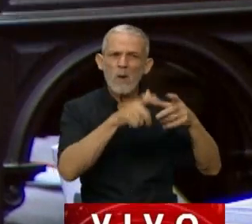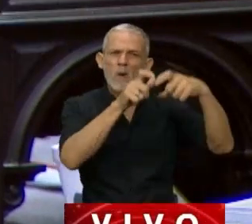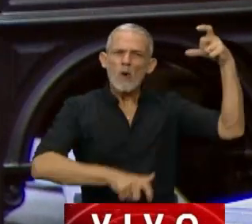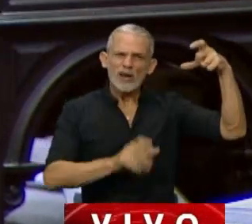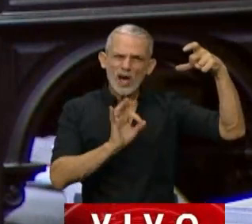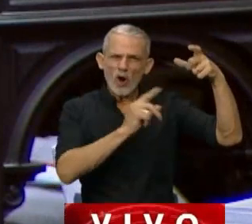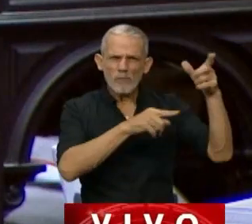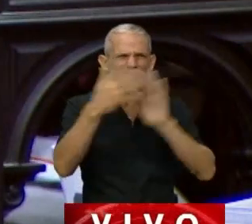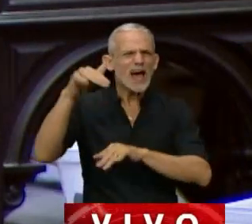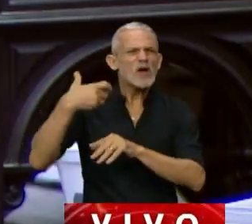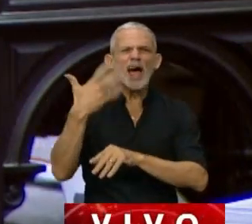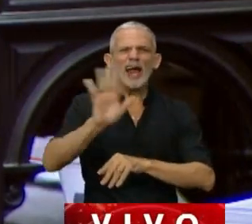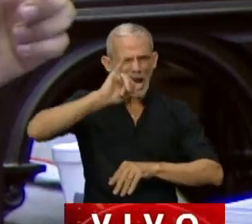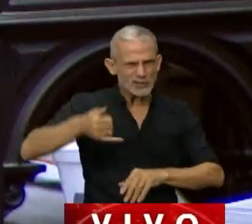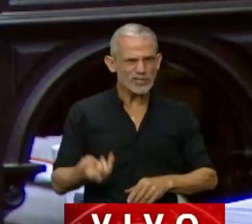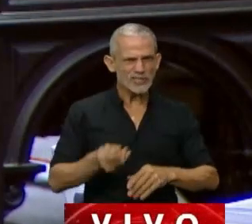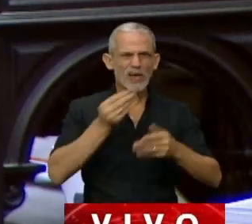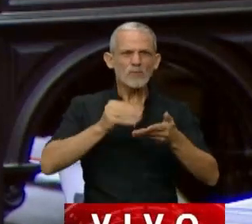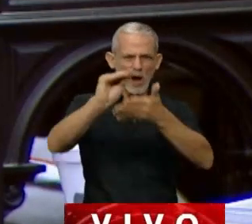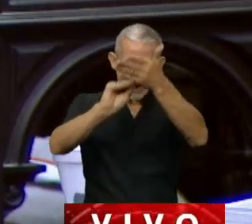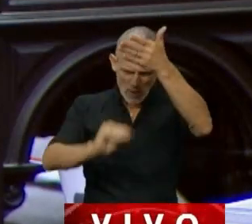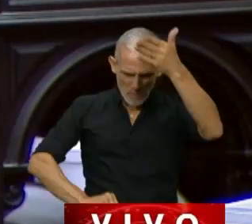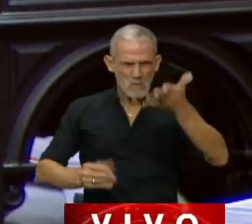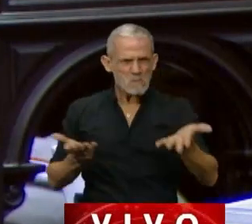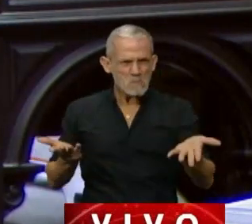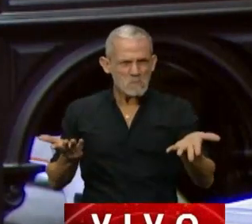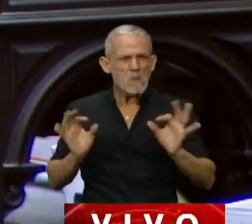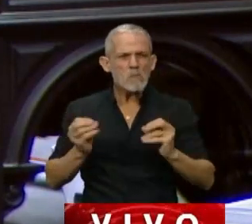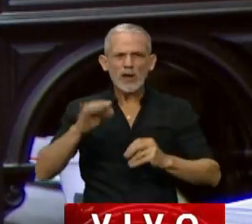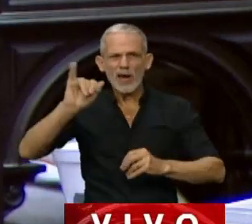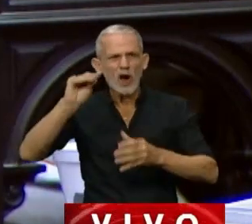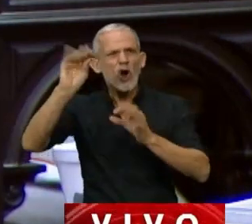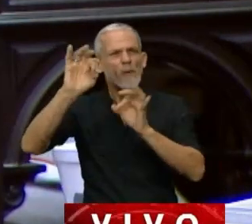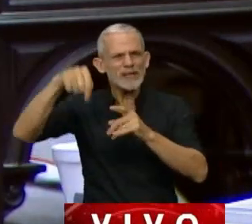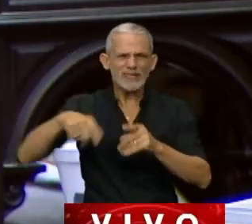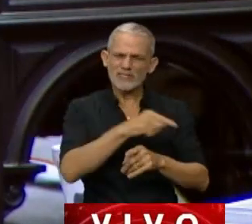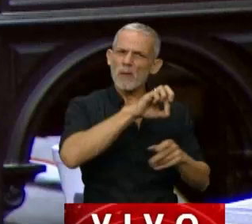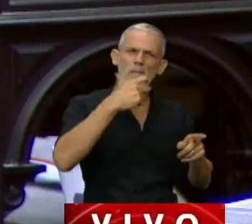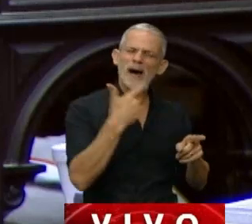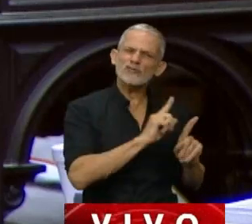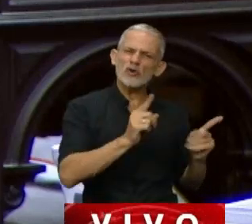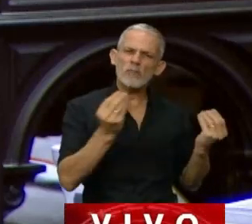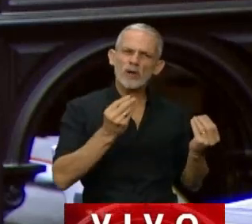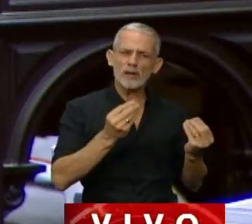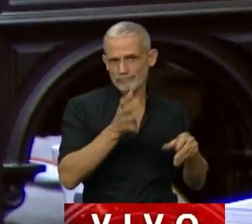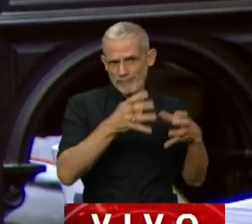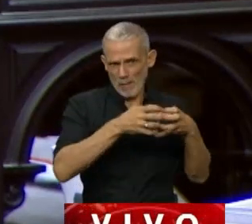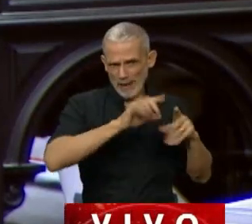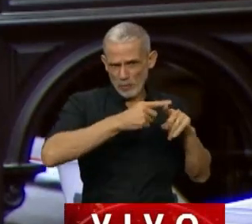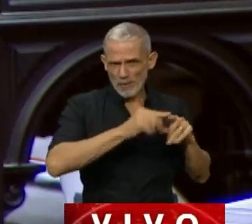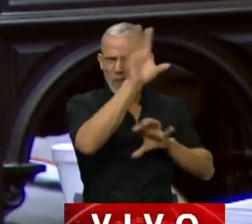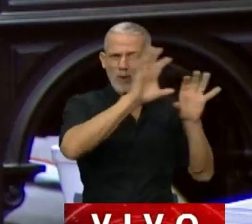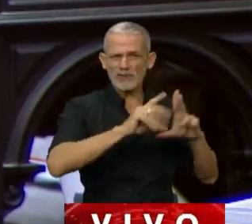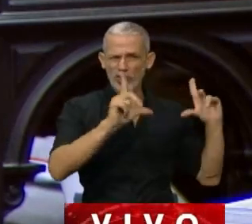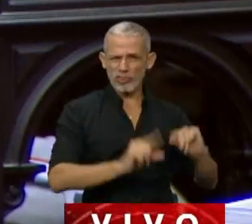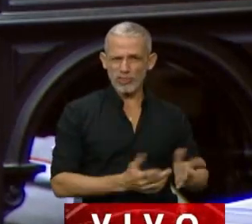boleta completa y en la elección general sí figura la boleta completa. Eso pensamos que va en detrimento de los partidos federales. Sin